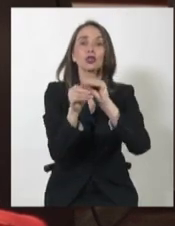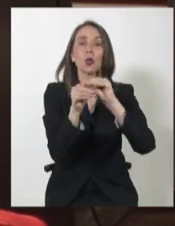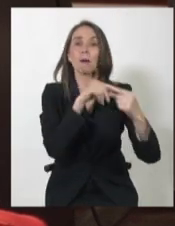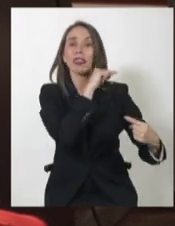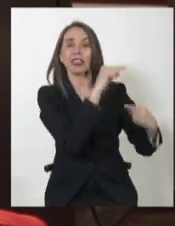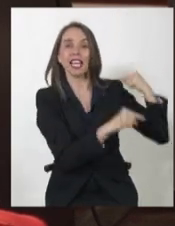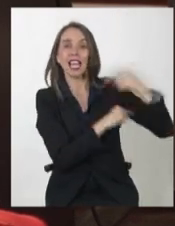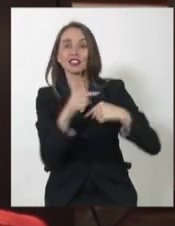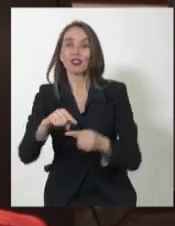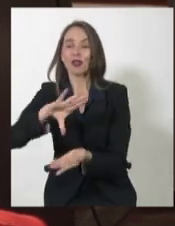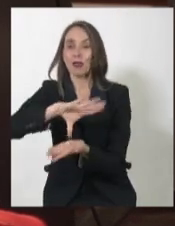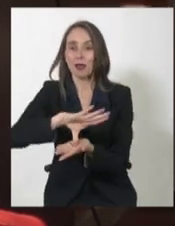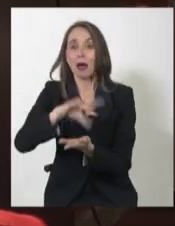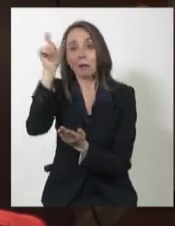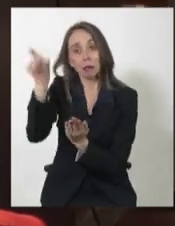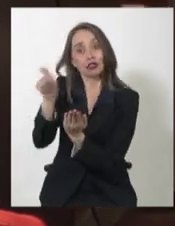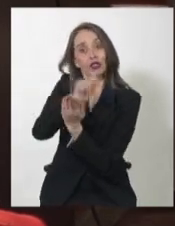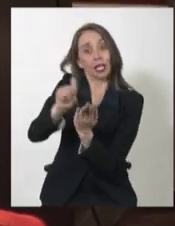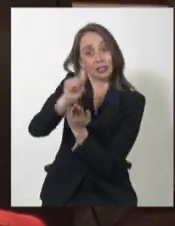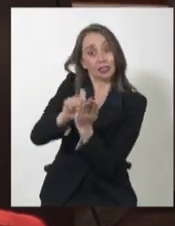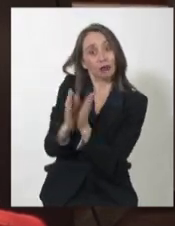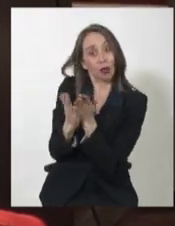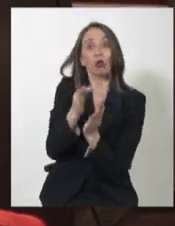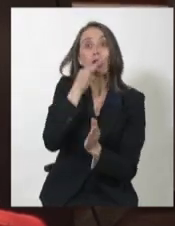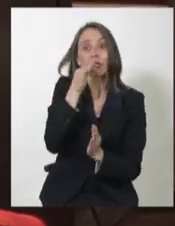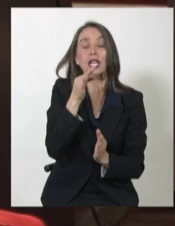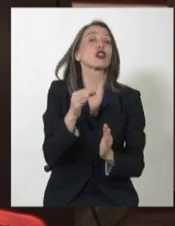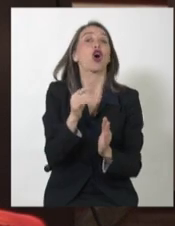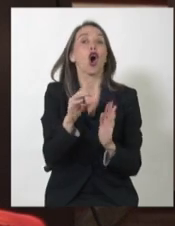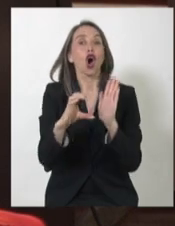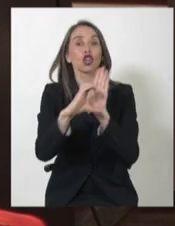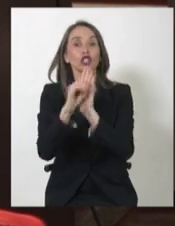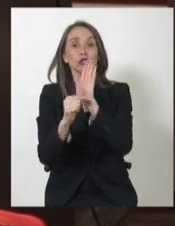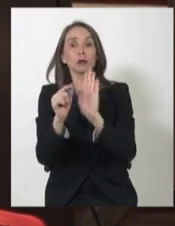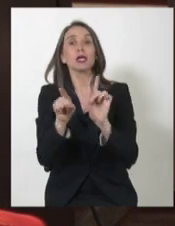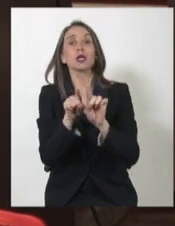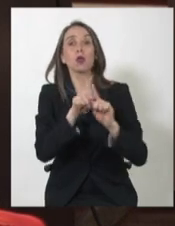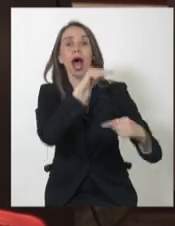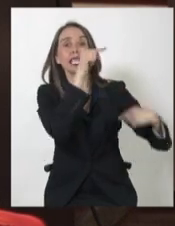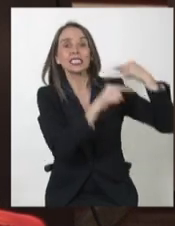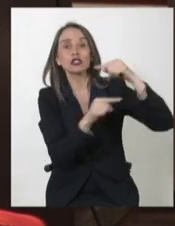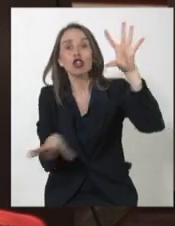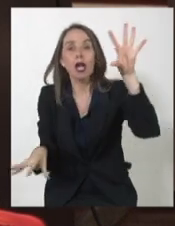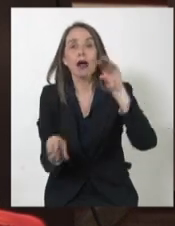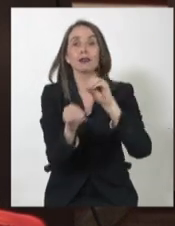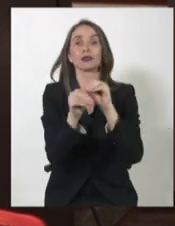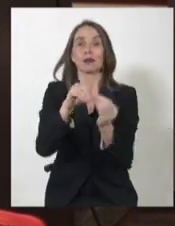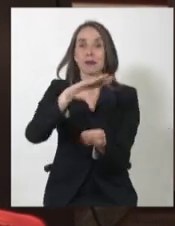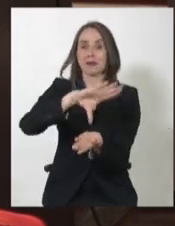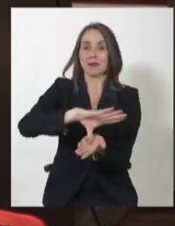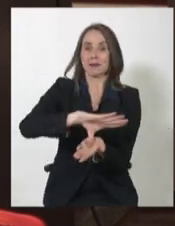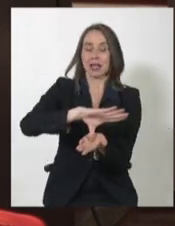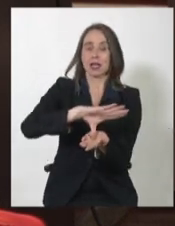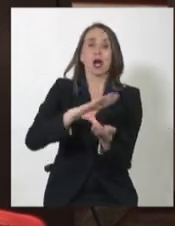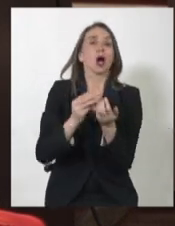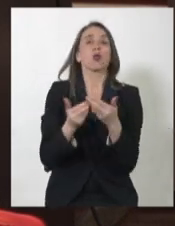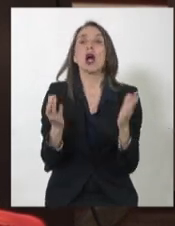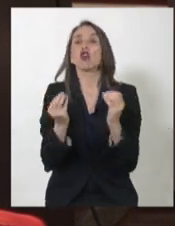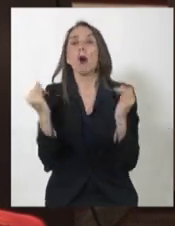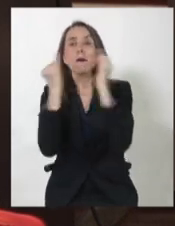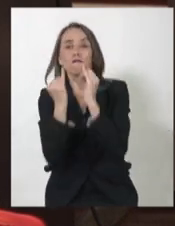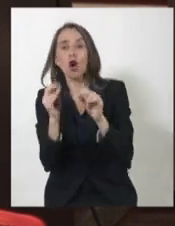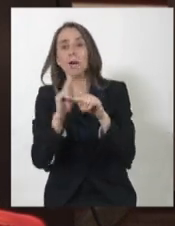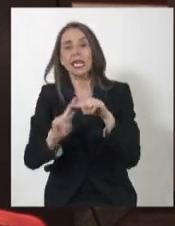como decía un autor, es una historia condensada que cualquiera sea como se realice, como